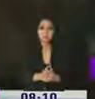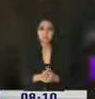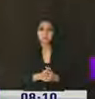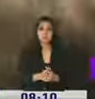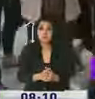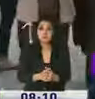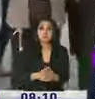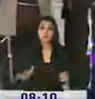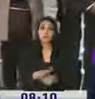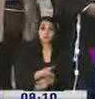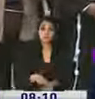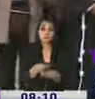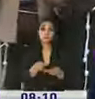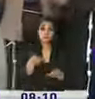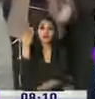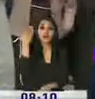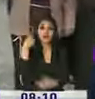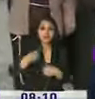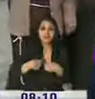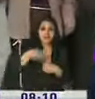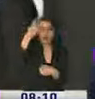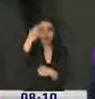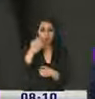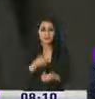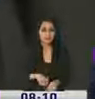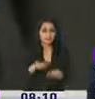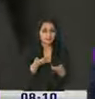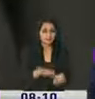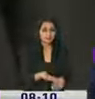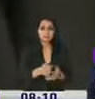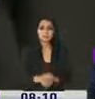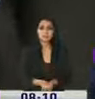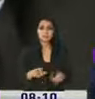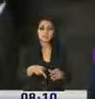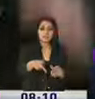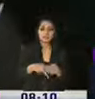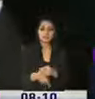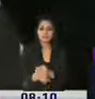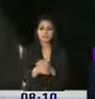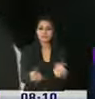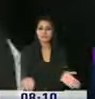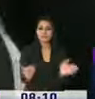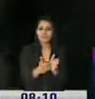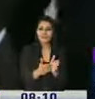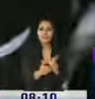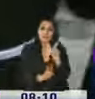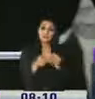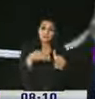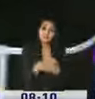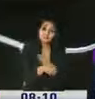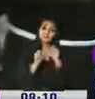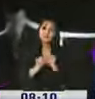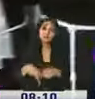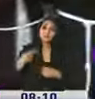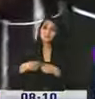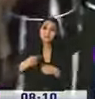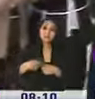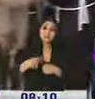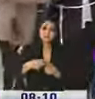capilla estuvo a cargo del alcalde de Quito, Mauricio Rodas, y con el tradicional corte de cinta, los creyentes podrán asistir a los